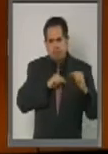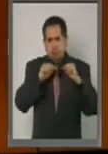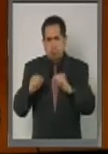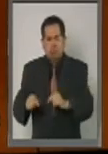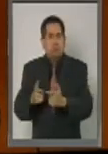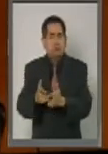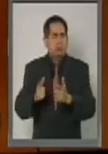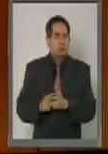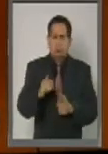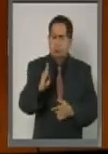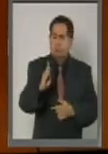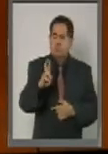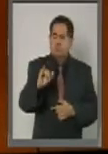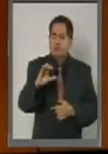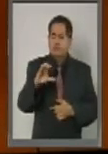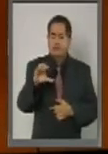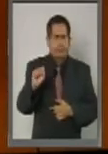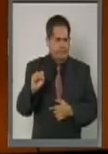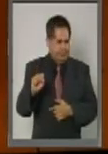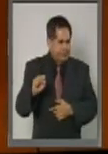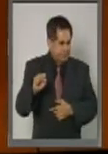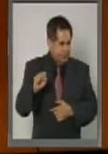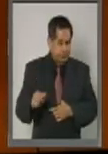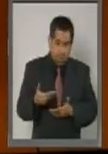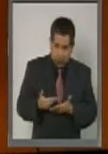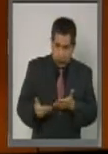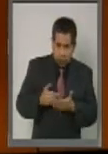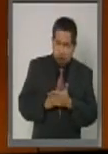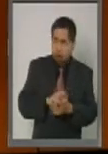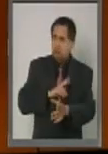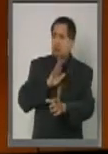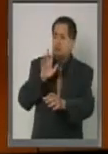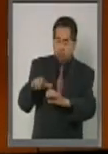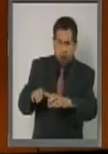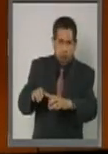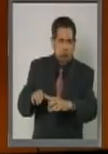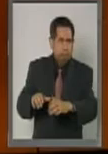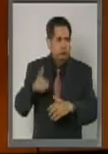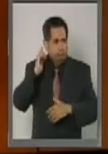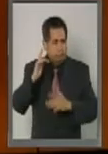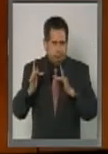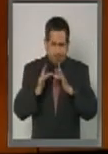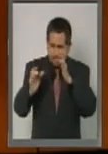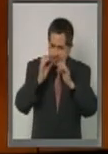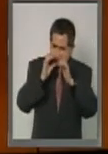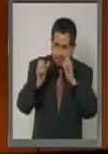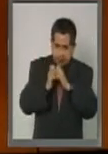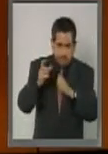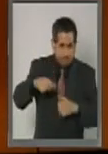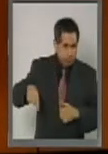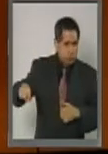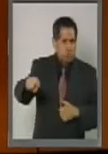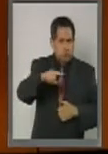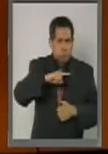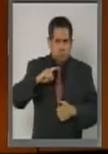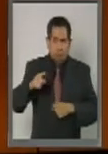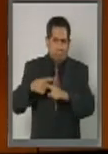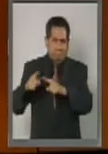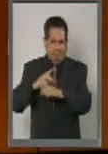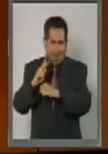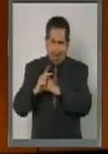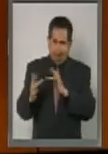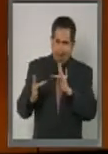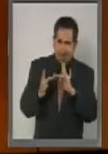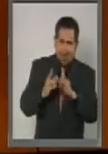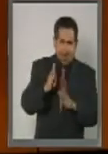los BRICS por primera vez, y mantendremos presencia y comunicación fluida con esta instancia multilateral de